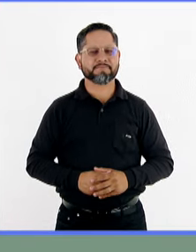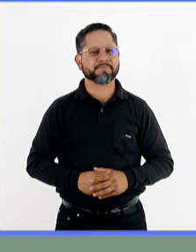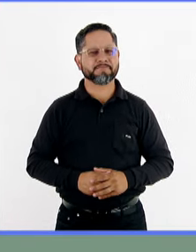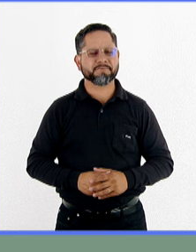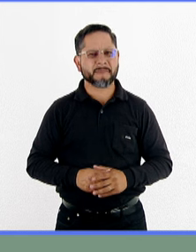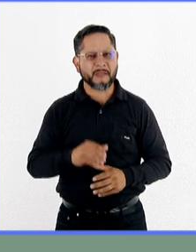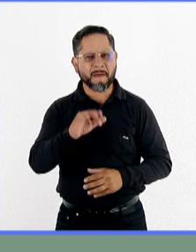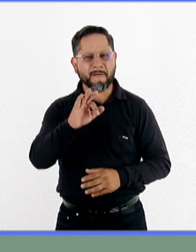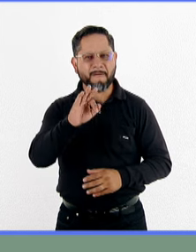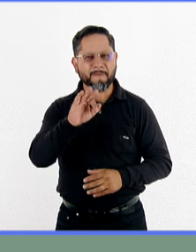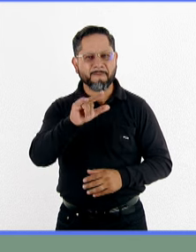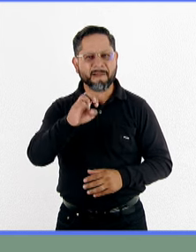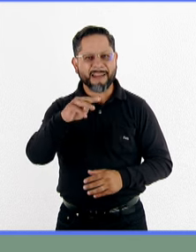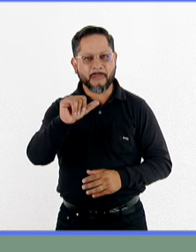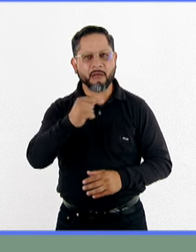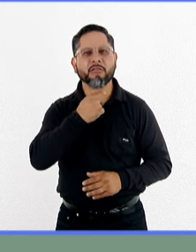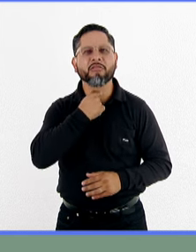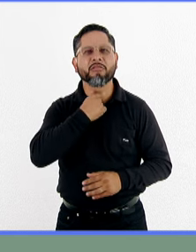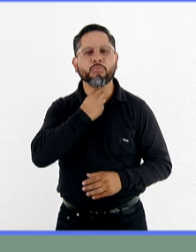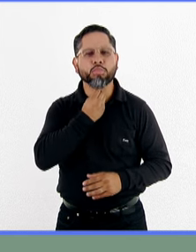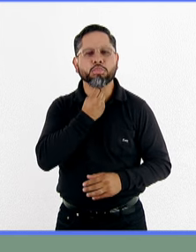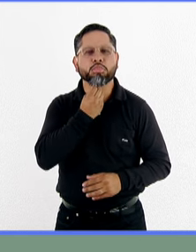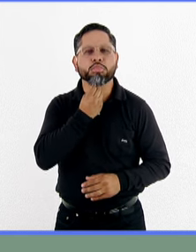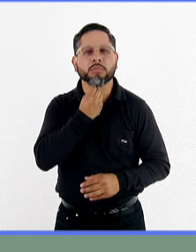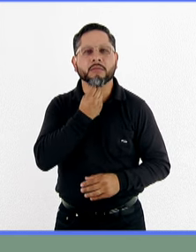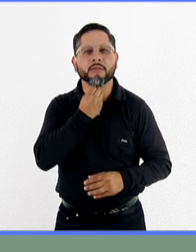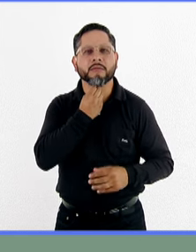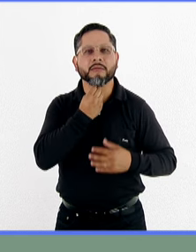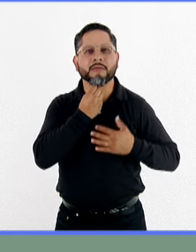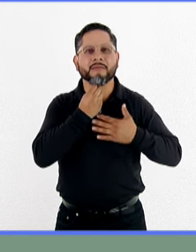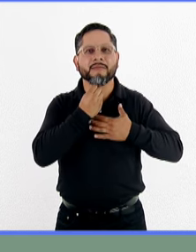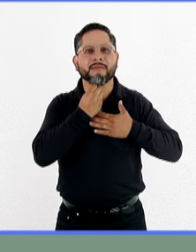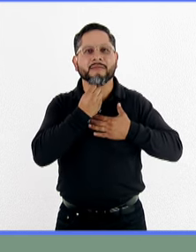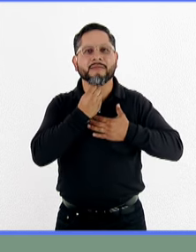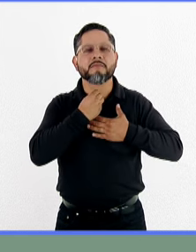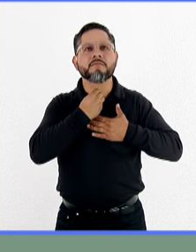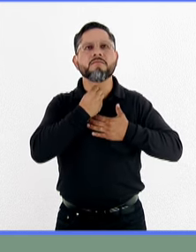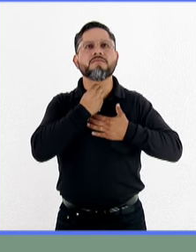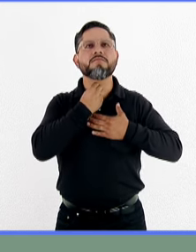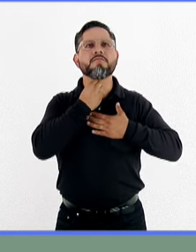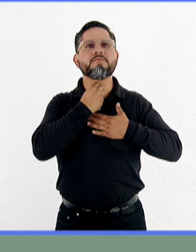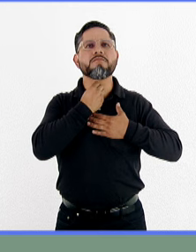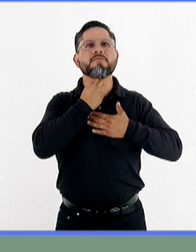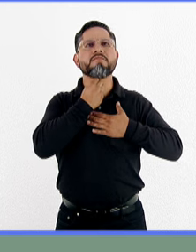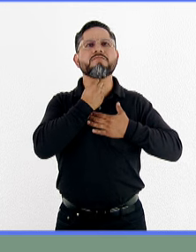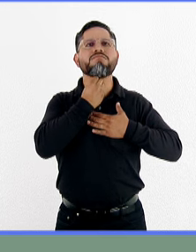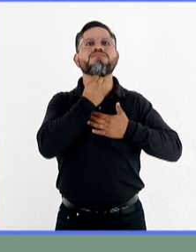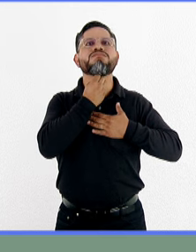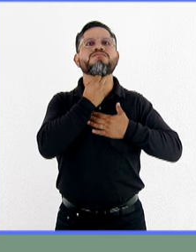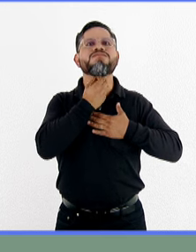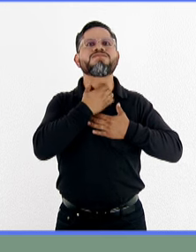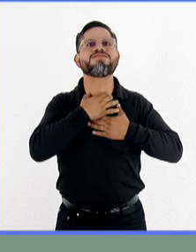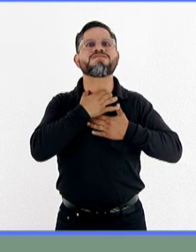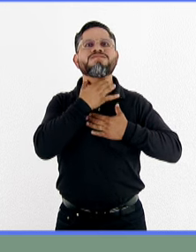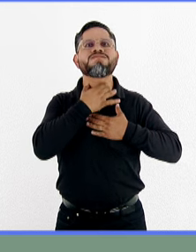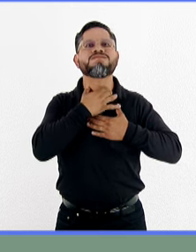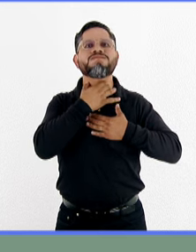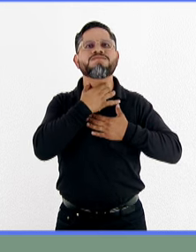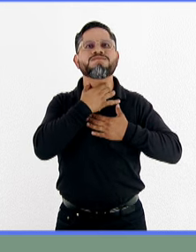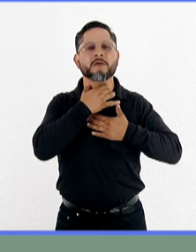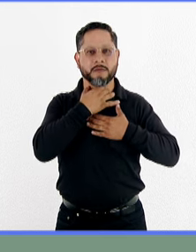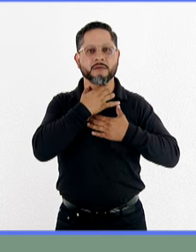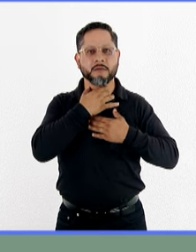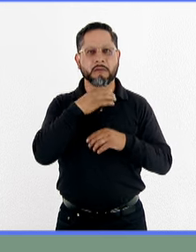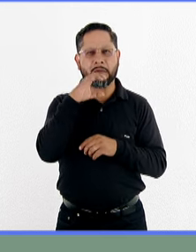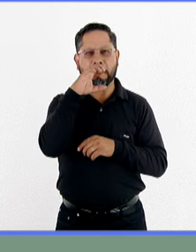¿Cómo se forma una flema? La vía respiratoria alta prepara el aire inspirado para que, cuando llegue a la tráquea, tenga la misma temperatura